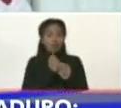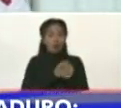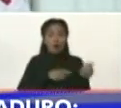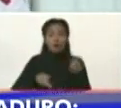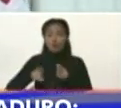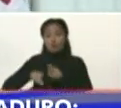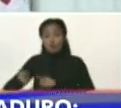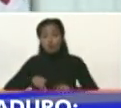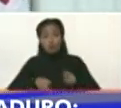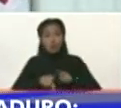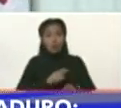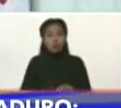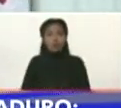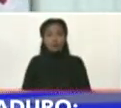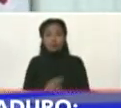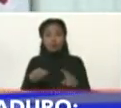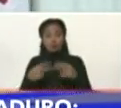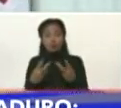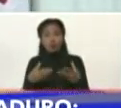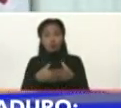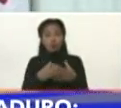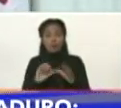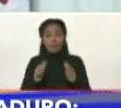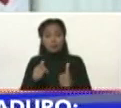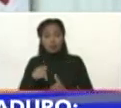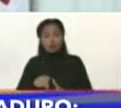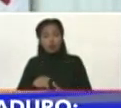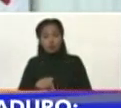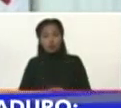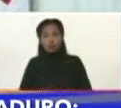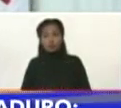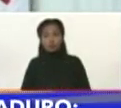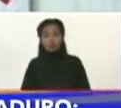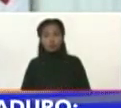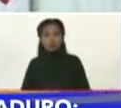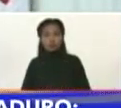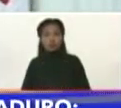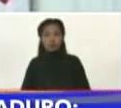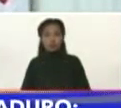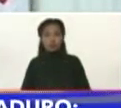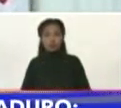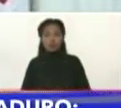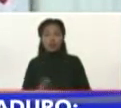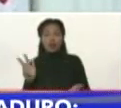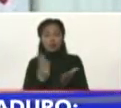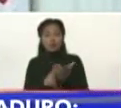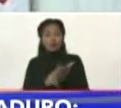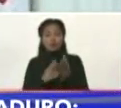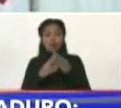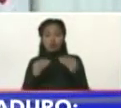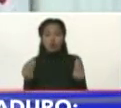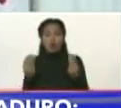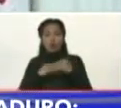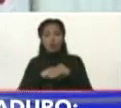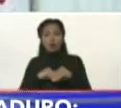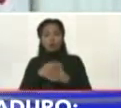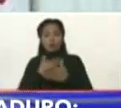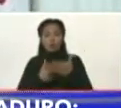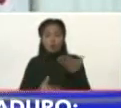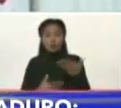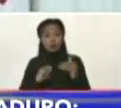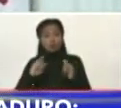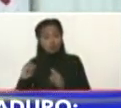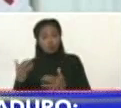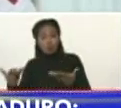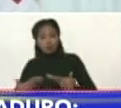coordinado. Una nueva etapa tiene que empezar hoy con la aprobación de todas las conclusiones y propuestas que ustedes